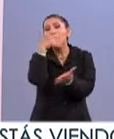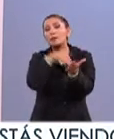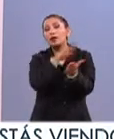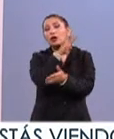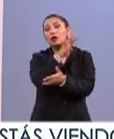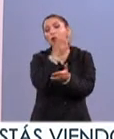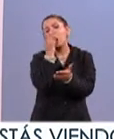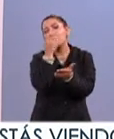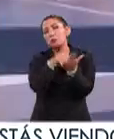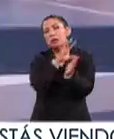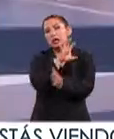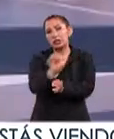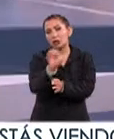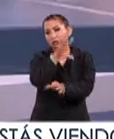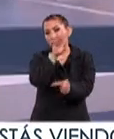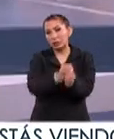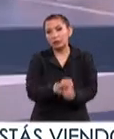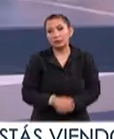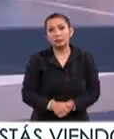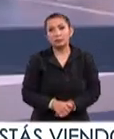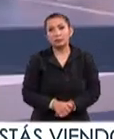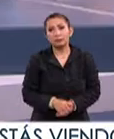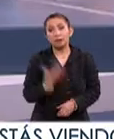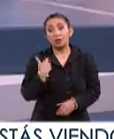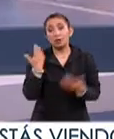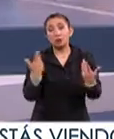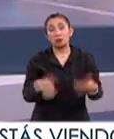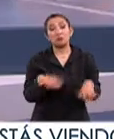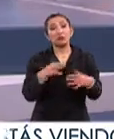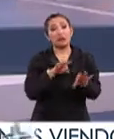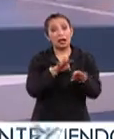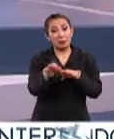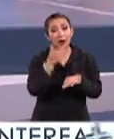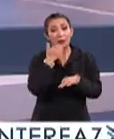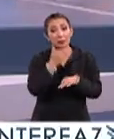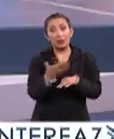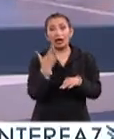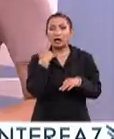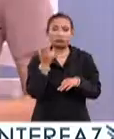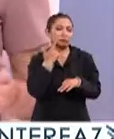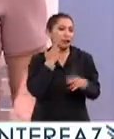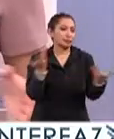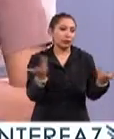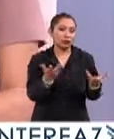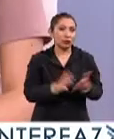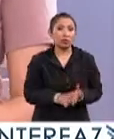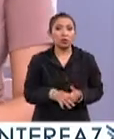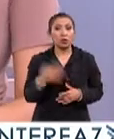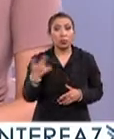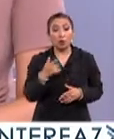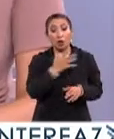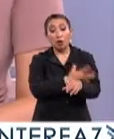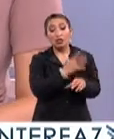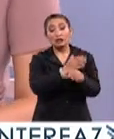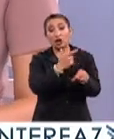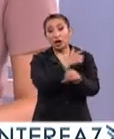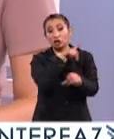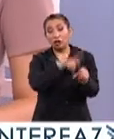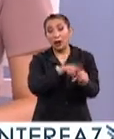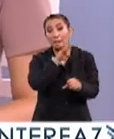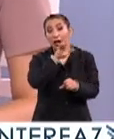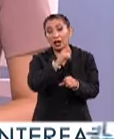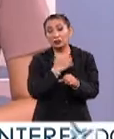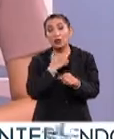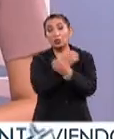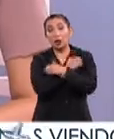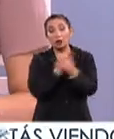4,000, 4,500 en total. Pues una gran labor, maestro. Estamos haciendo lo que se puede. La que se ha hecho en la Coordinación Nacional de Becas de